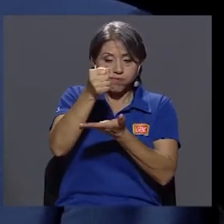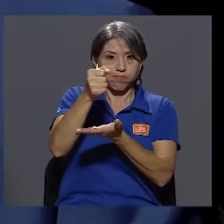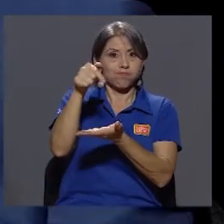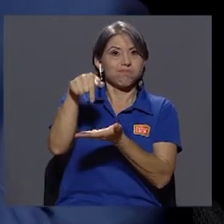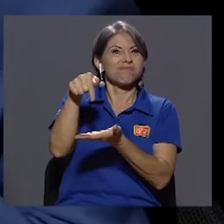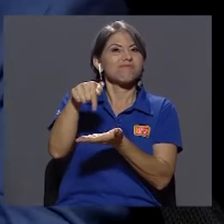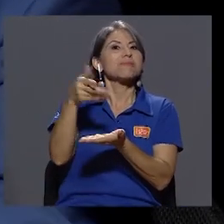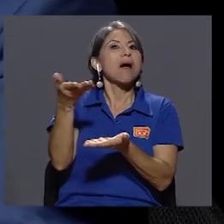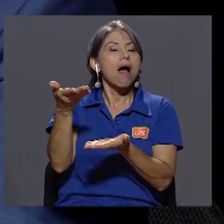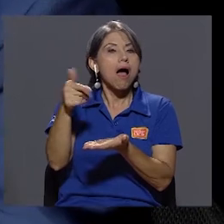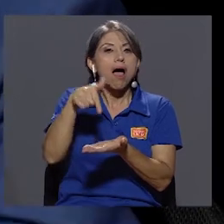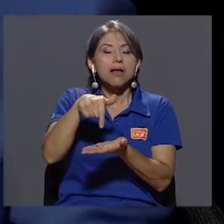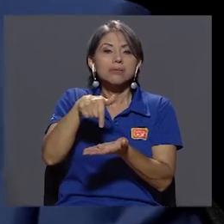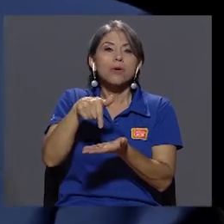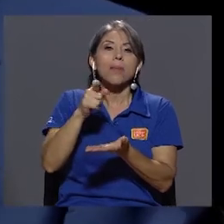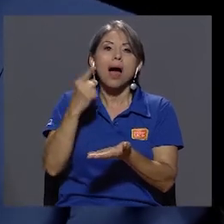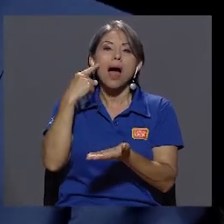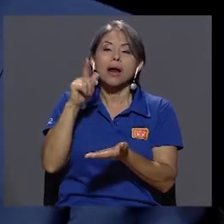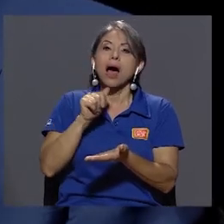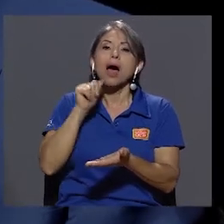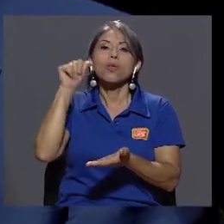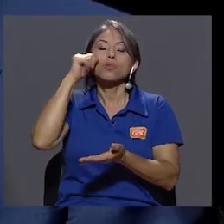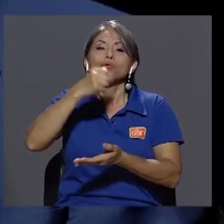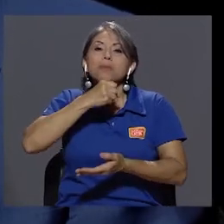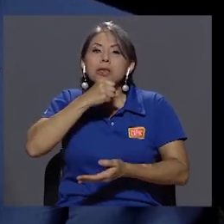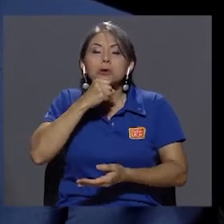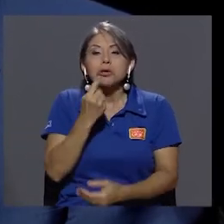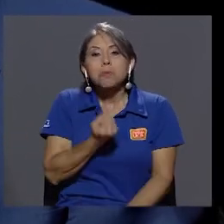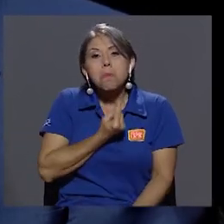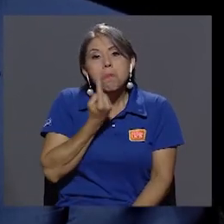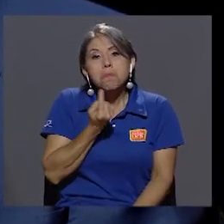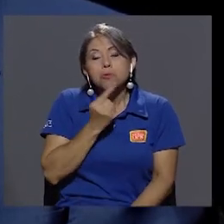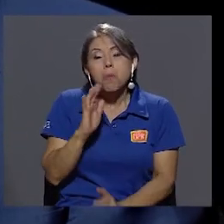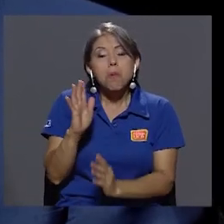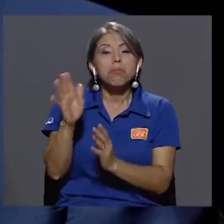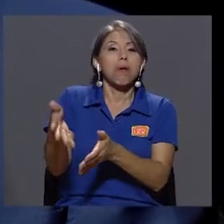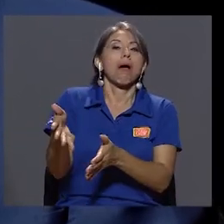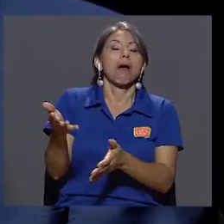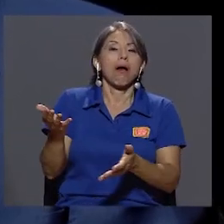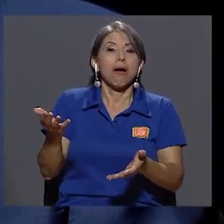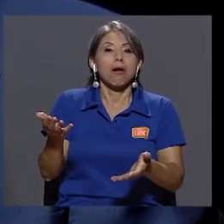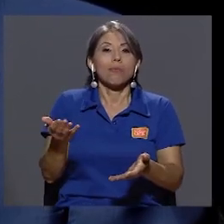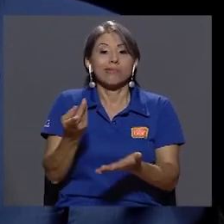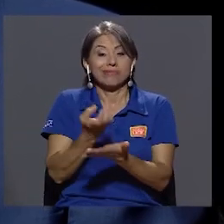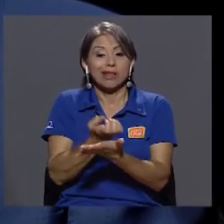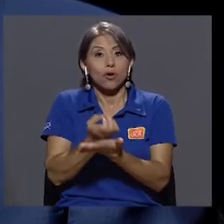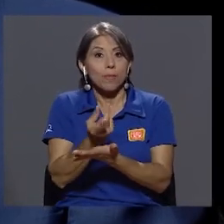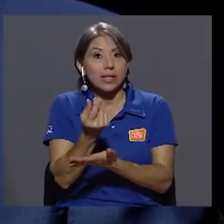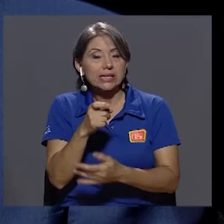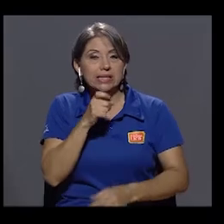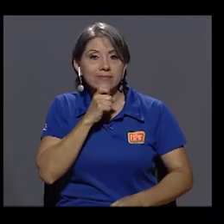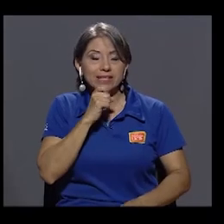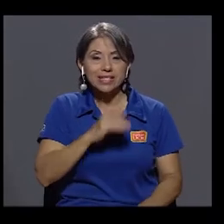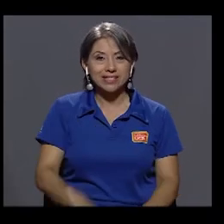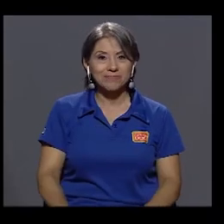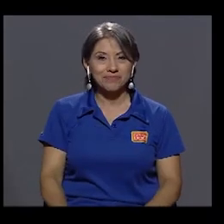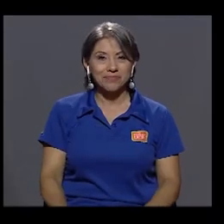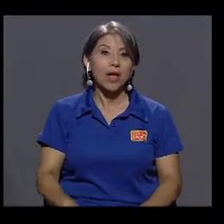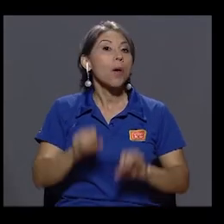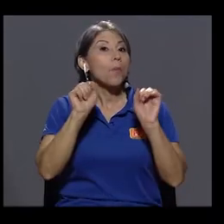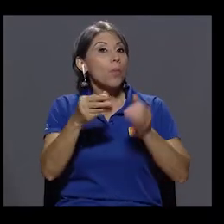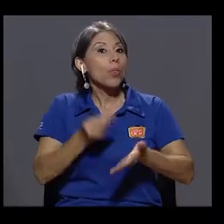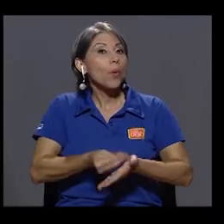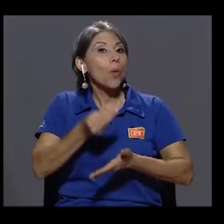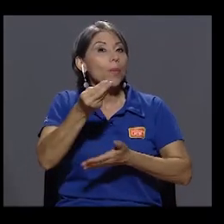va a los adultos mayores abandonados y en condiciones económicas muy difíciles lo vamos a encontrar